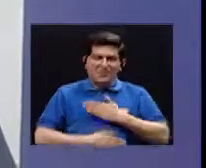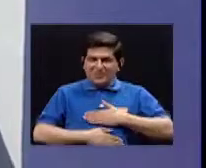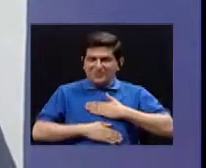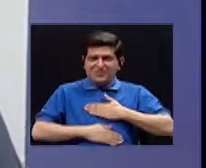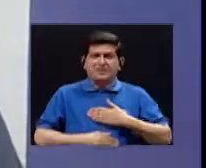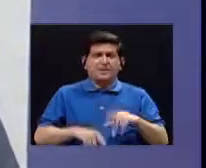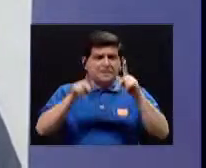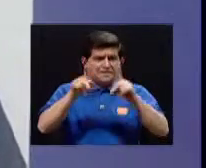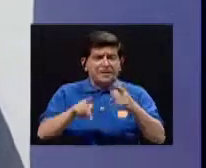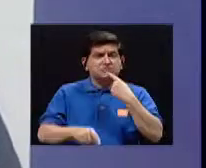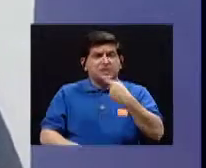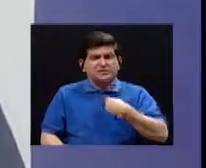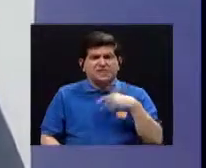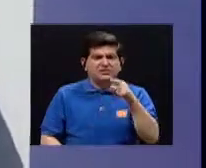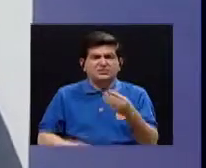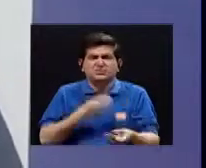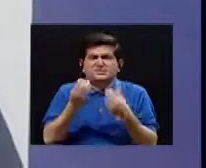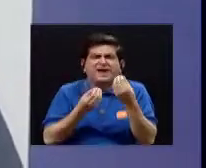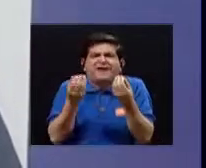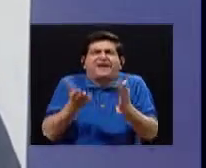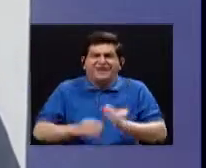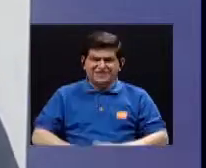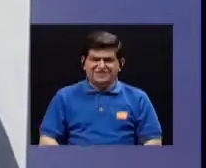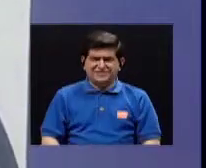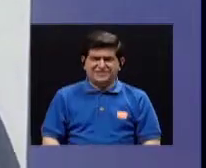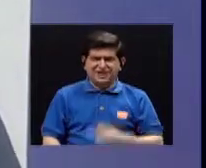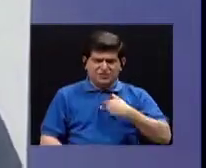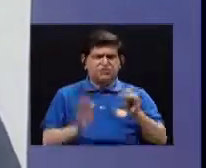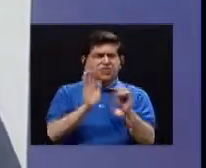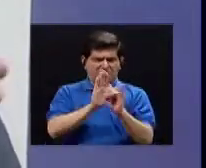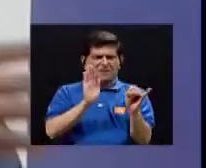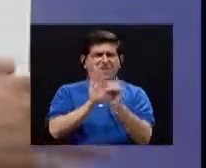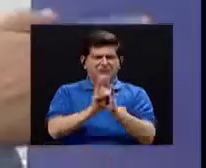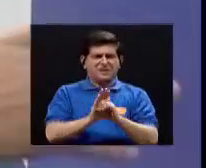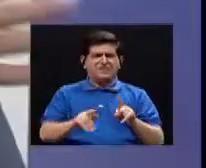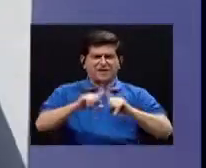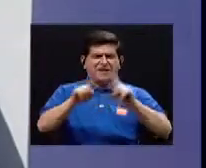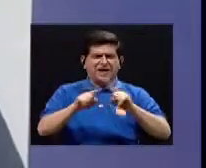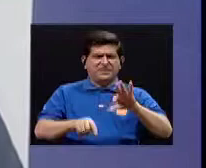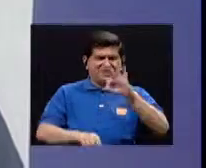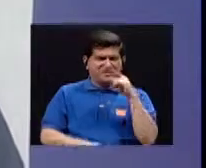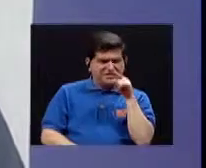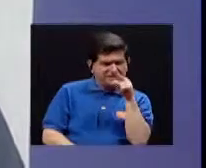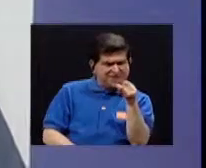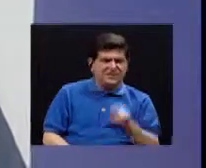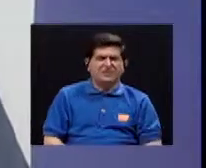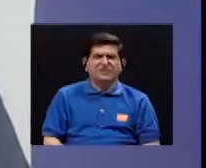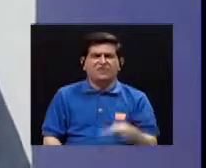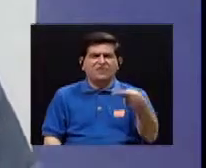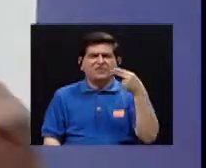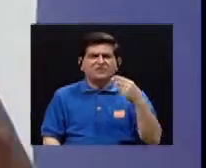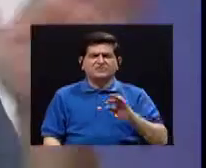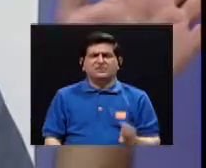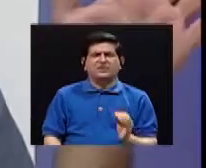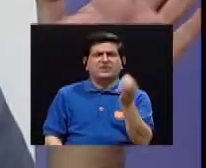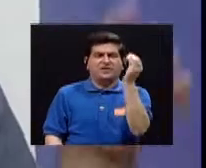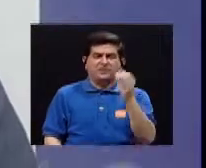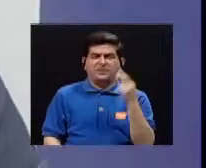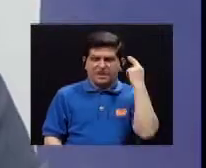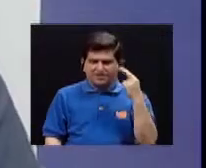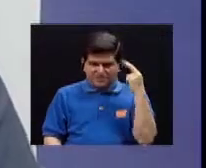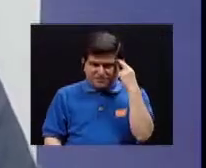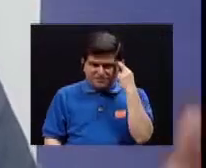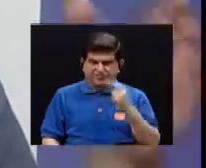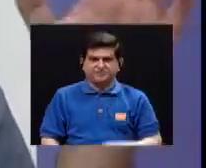porque mucha gente me dice usted como verdad yo me identifico demasiado en diferentes niveles con esta con la historia de estos